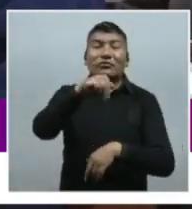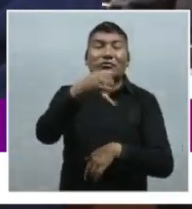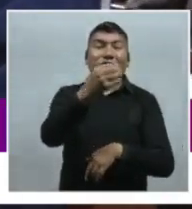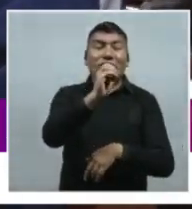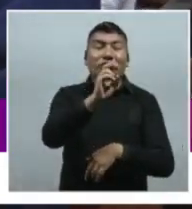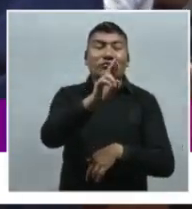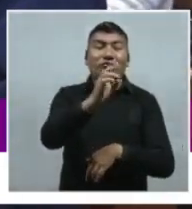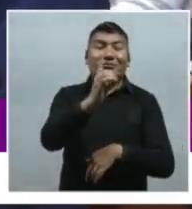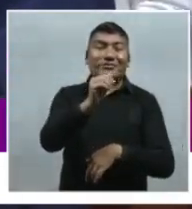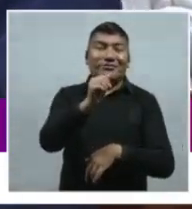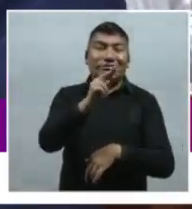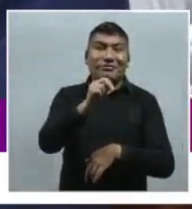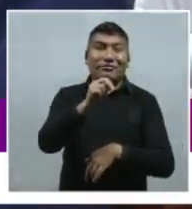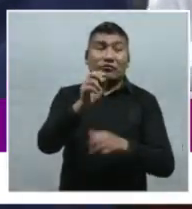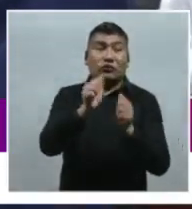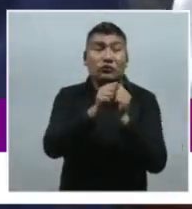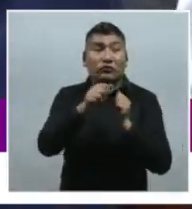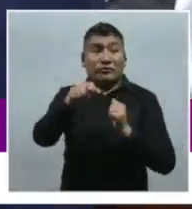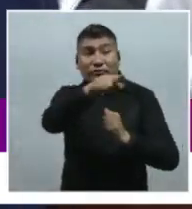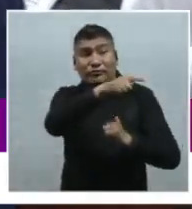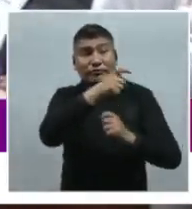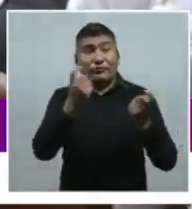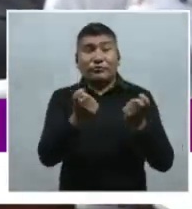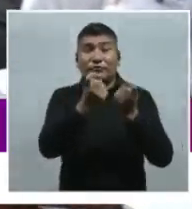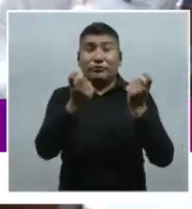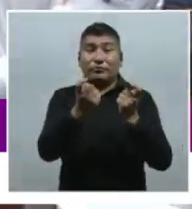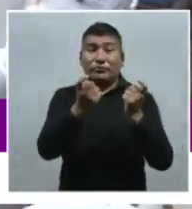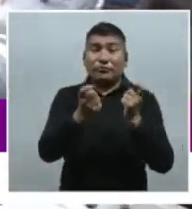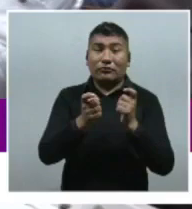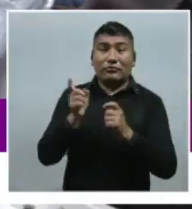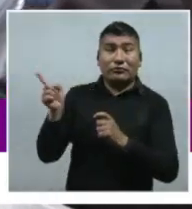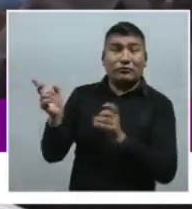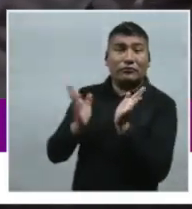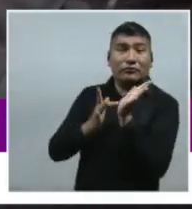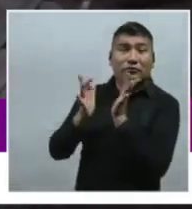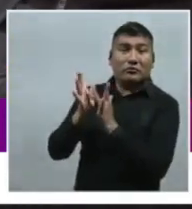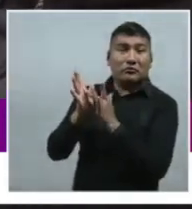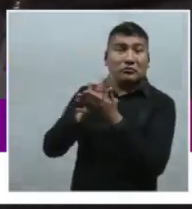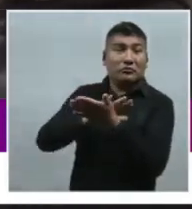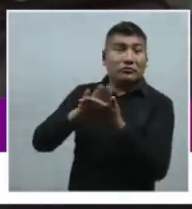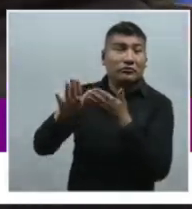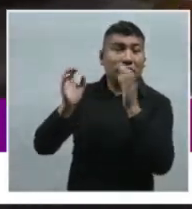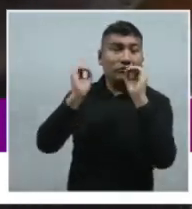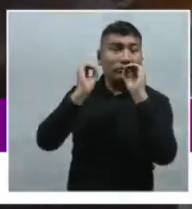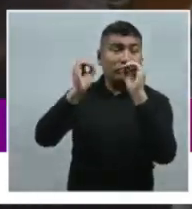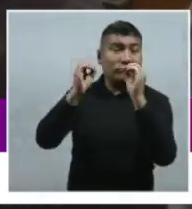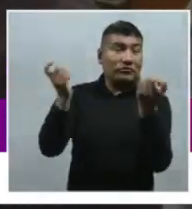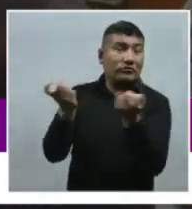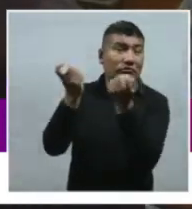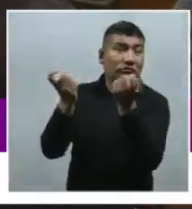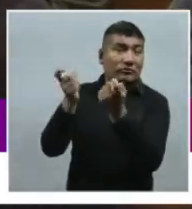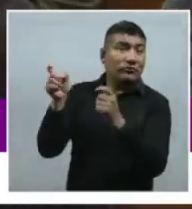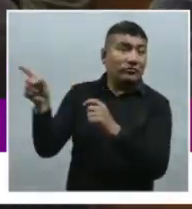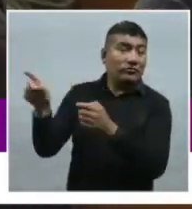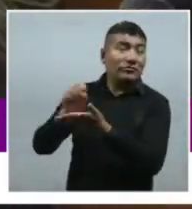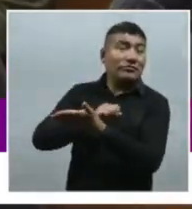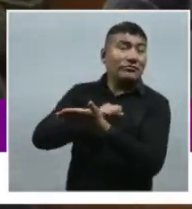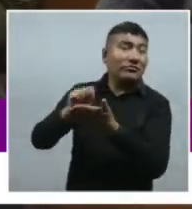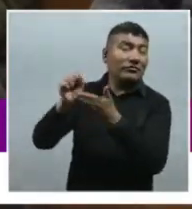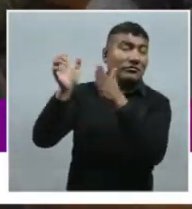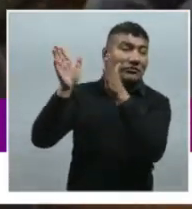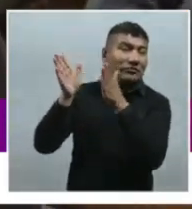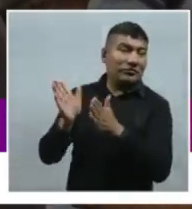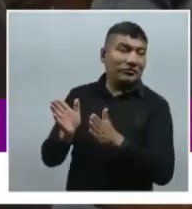a los pecadores siendo que él no tiene pecado porque es Santo